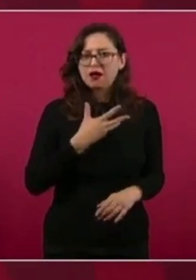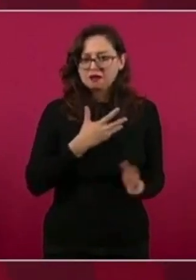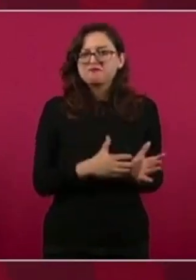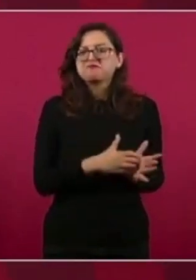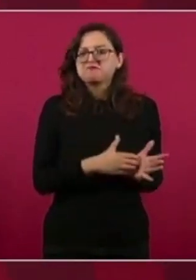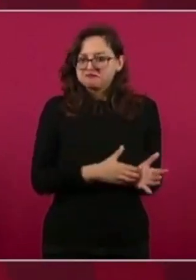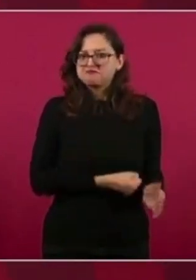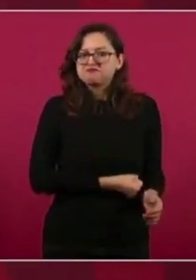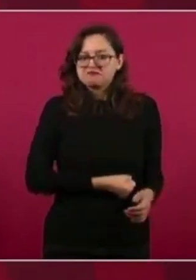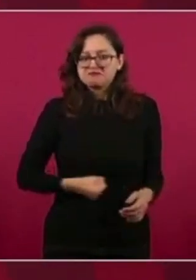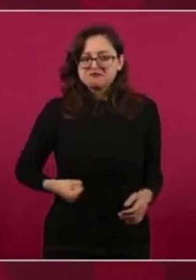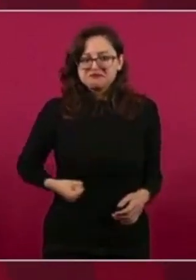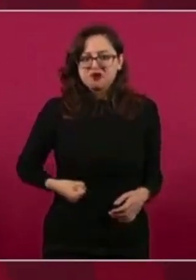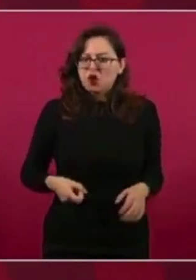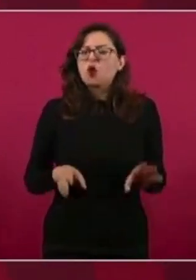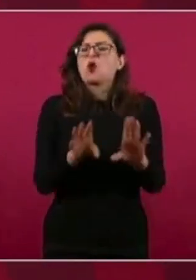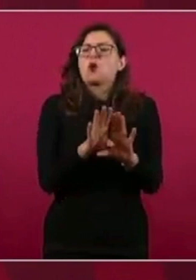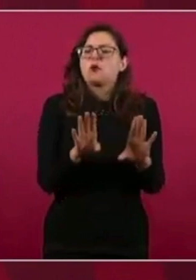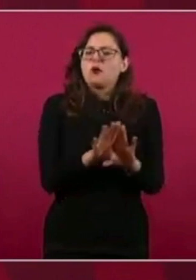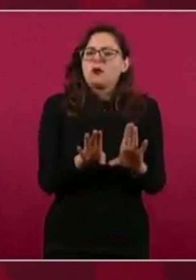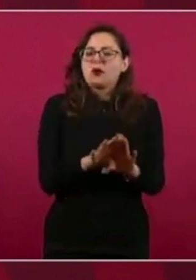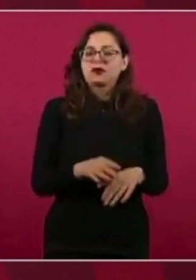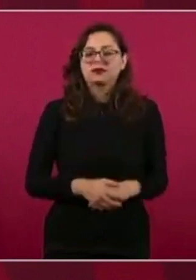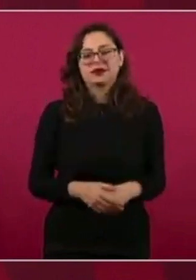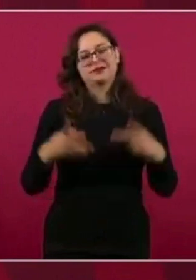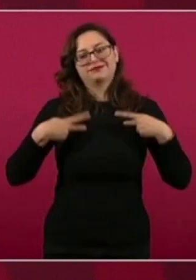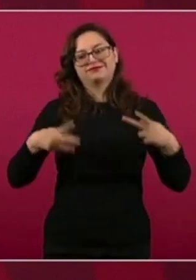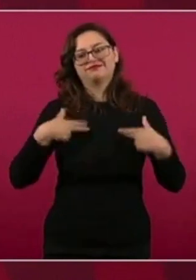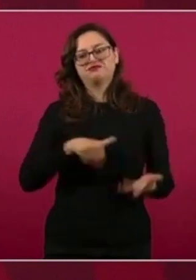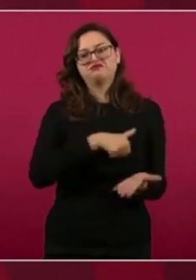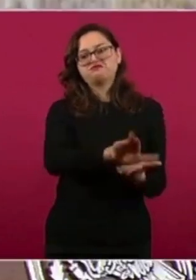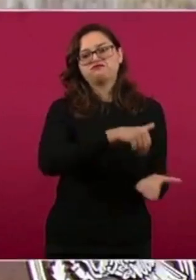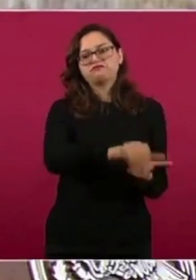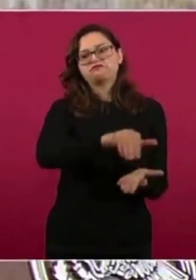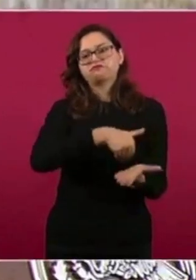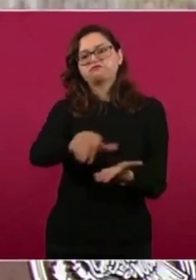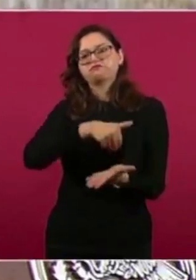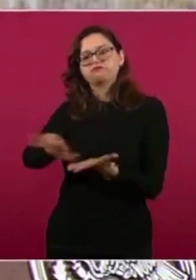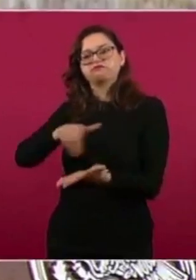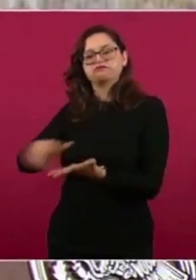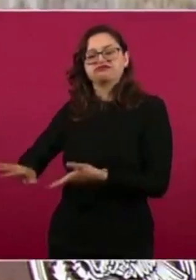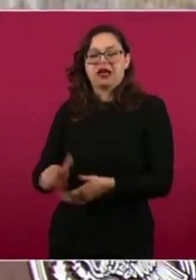pero siempre pensando en despedir trabajadores